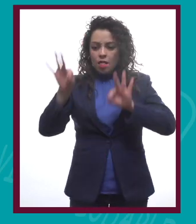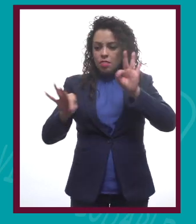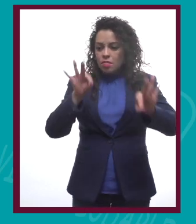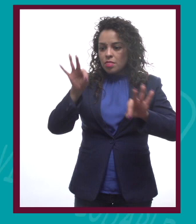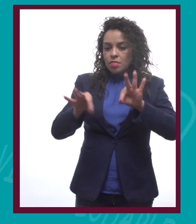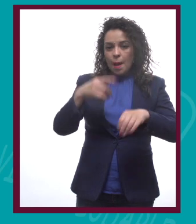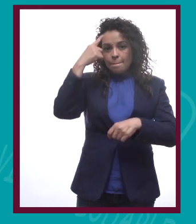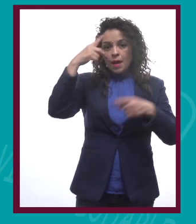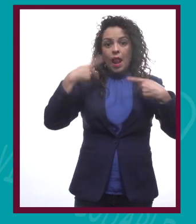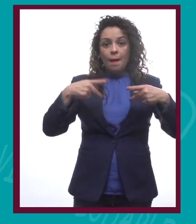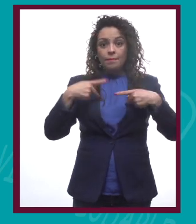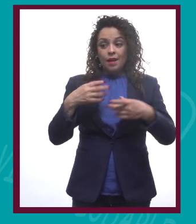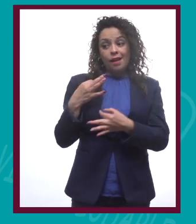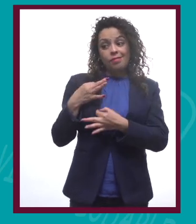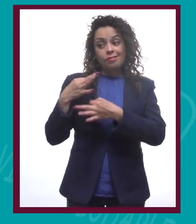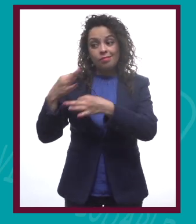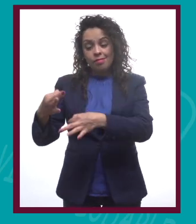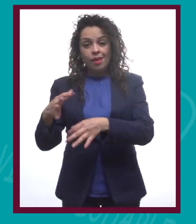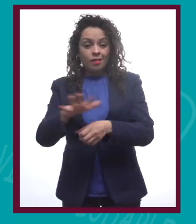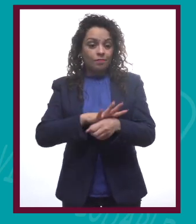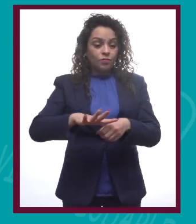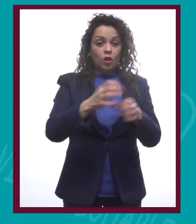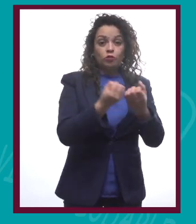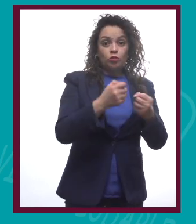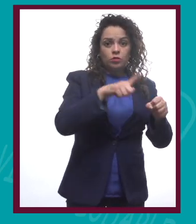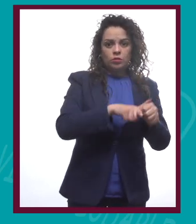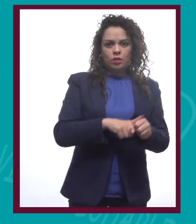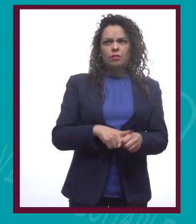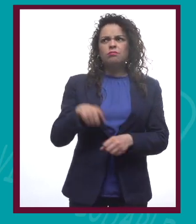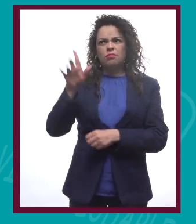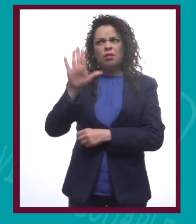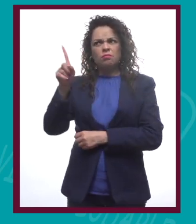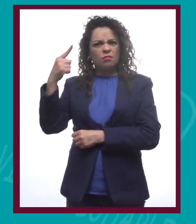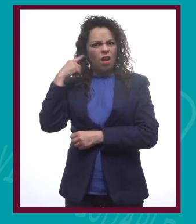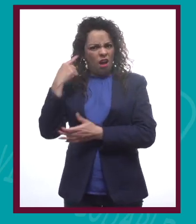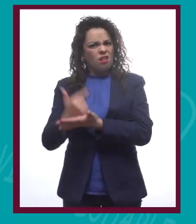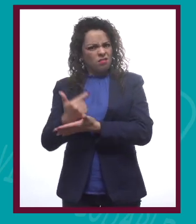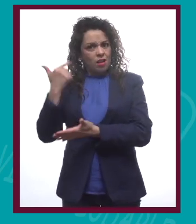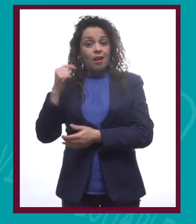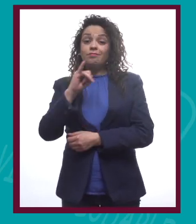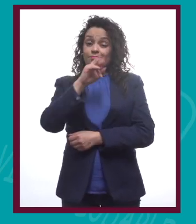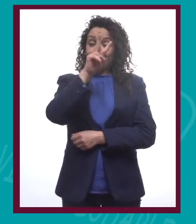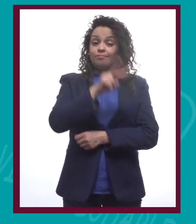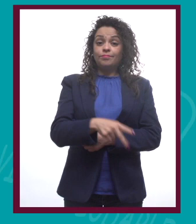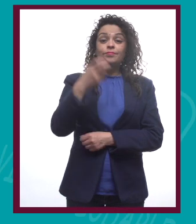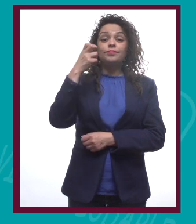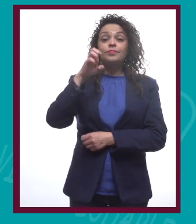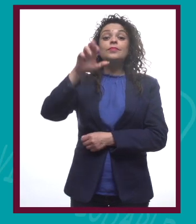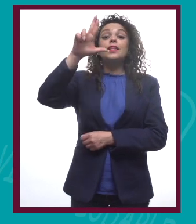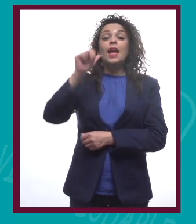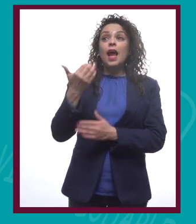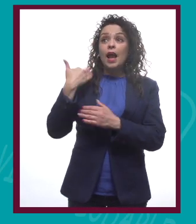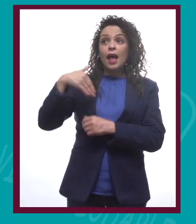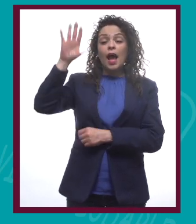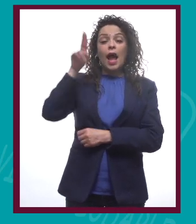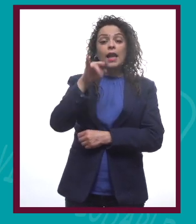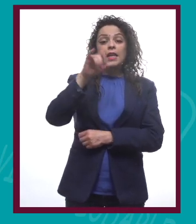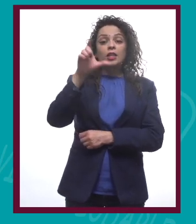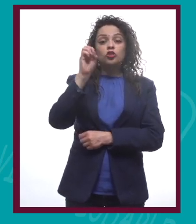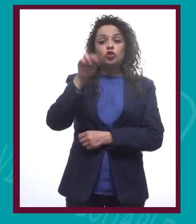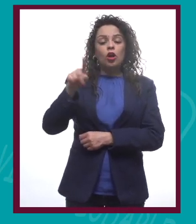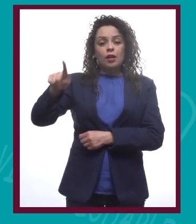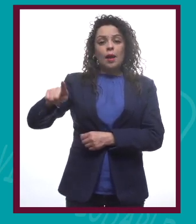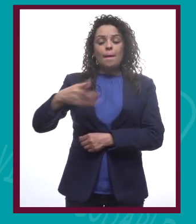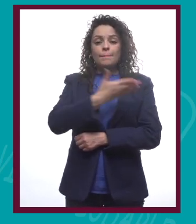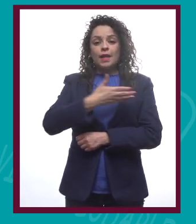en la opinión pública y en actitudes sociales. Suena grave. Lo es. El término fue acuñado en la era de Nixon, presidente